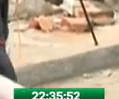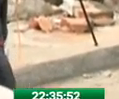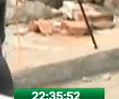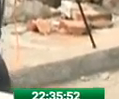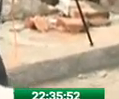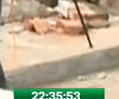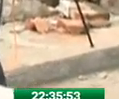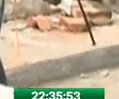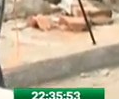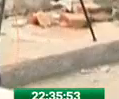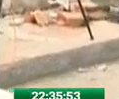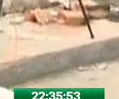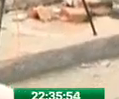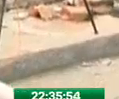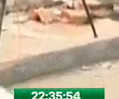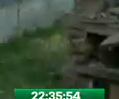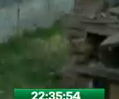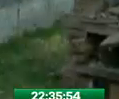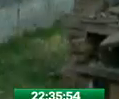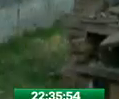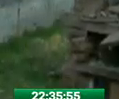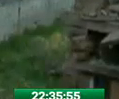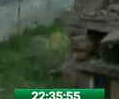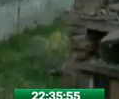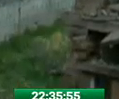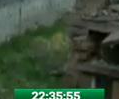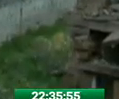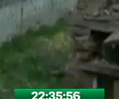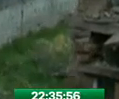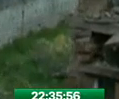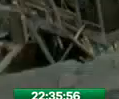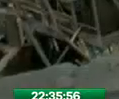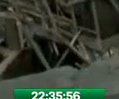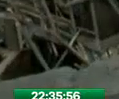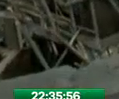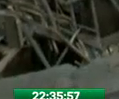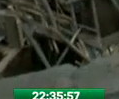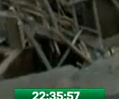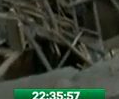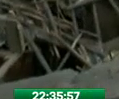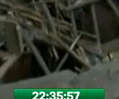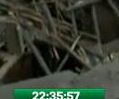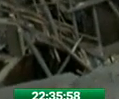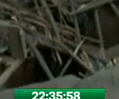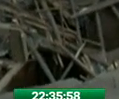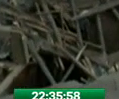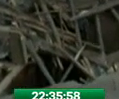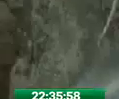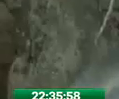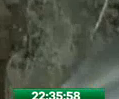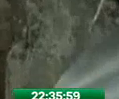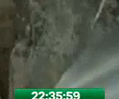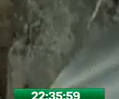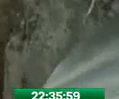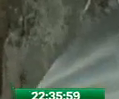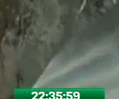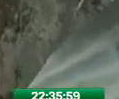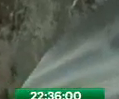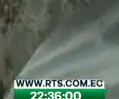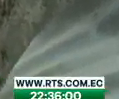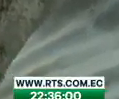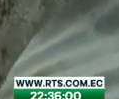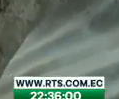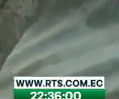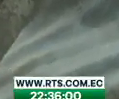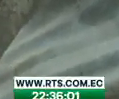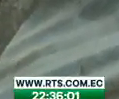por el personal de paramédicos del cuerpo de bomberos. En total, 5 personas resultaron heridas y otras 2 fallecieron. Una joven de 16